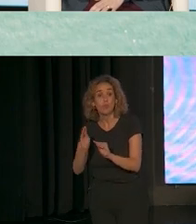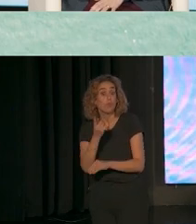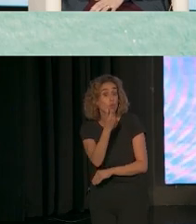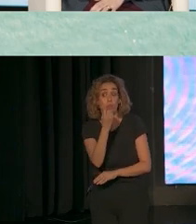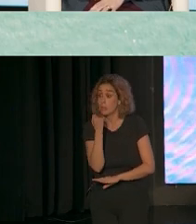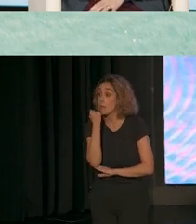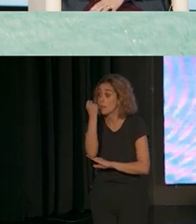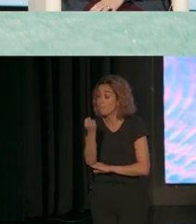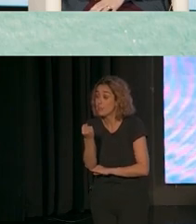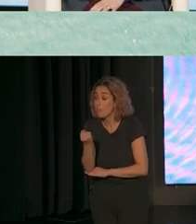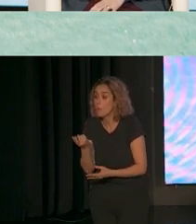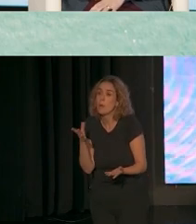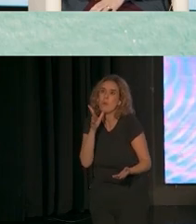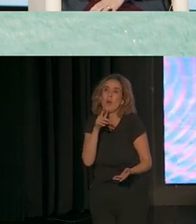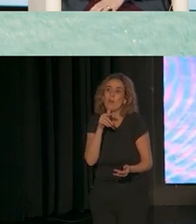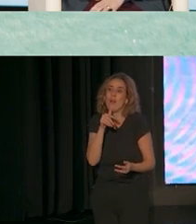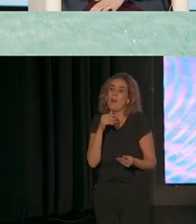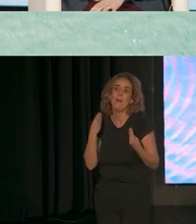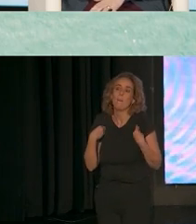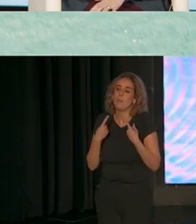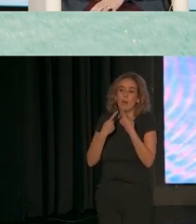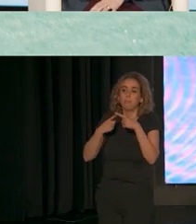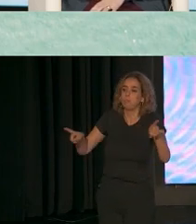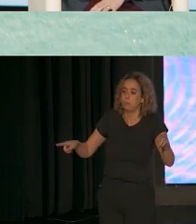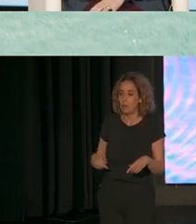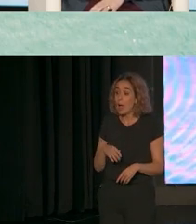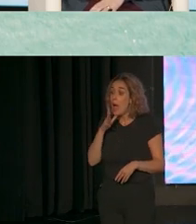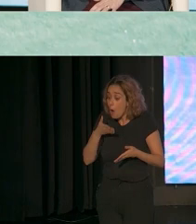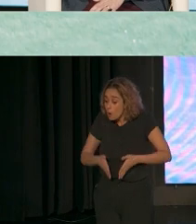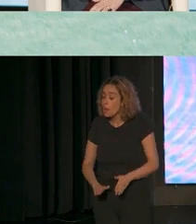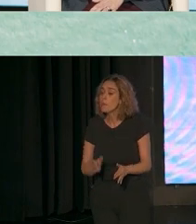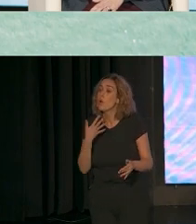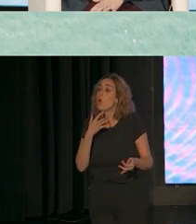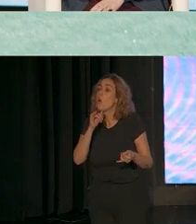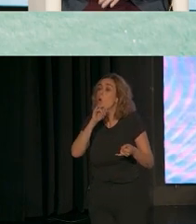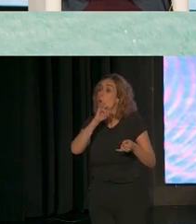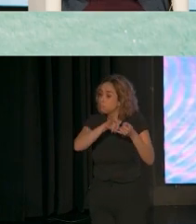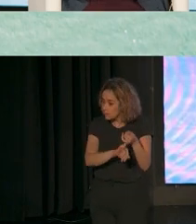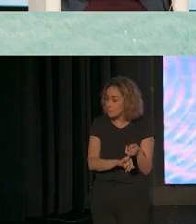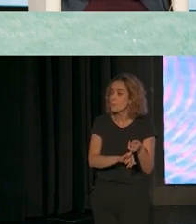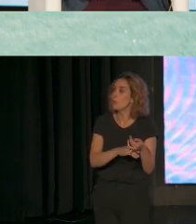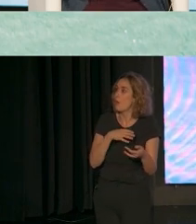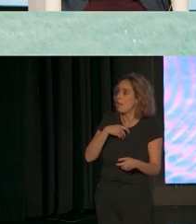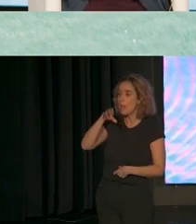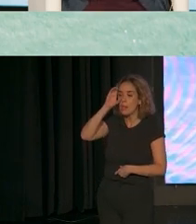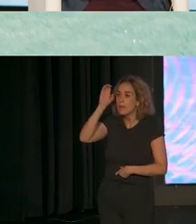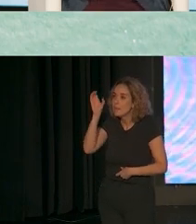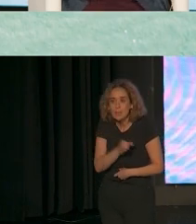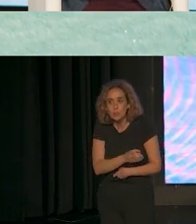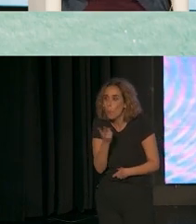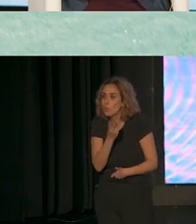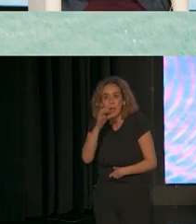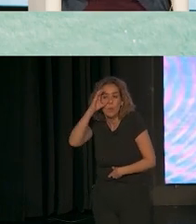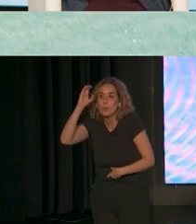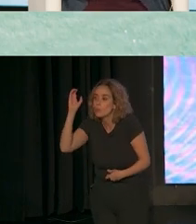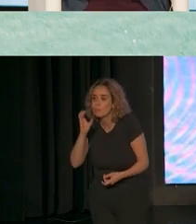Pero ahora las cosas son muy distintas y ahora él tiene una esposa que le escucha y a ellos se les